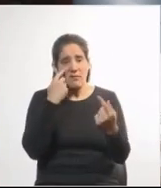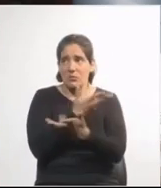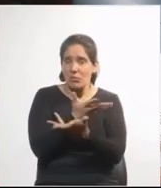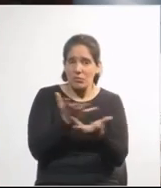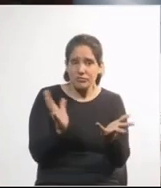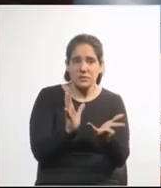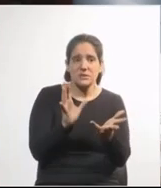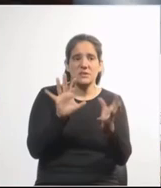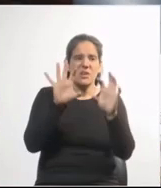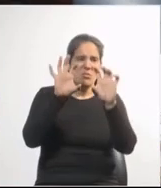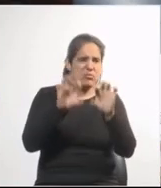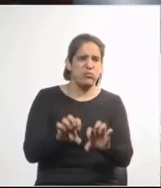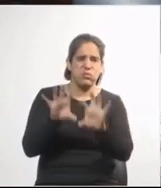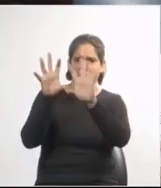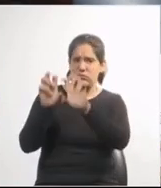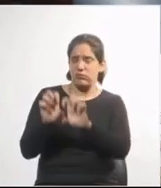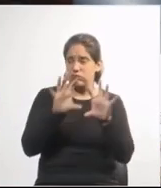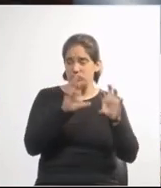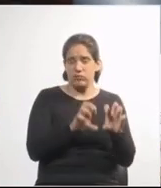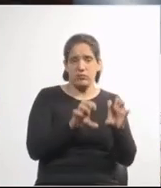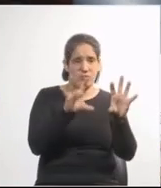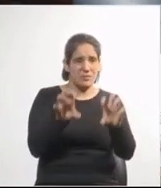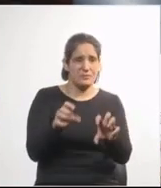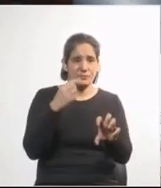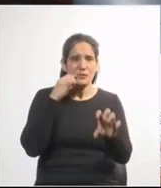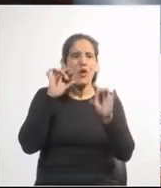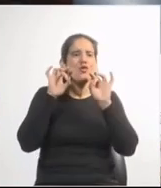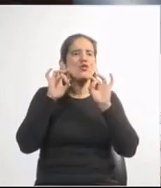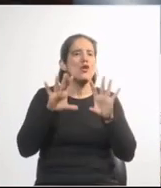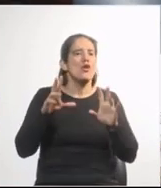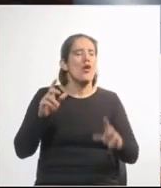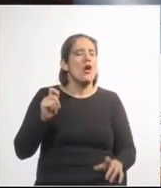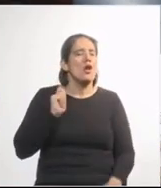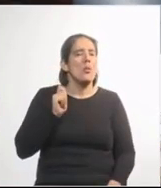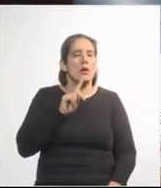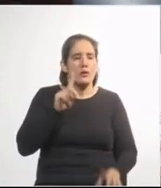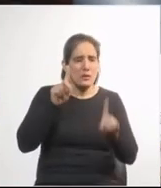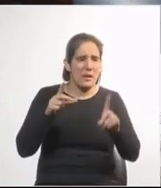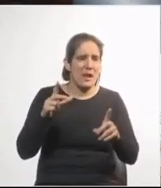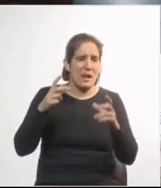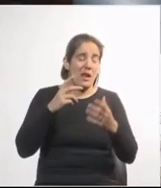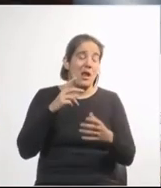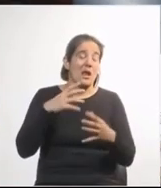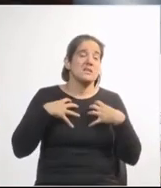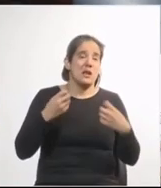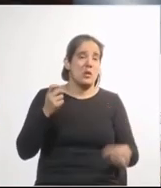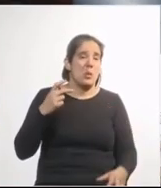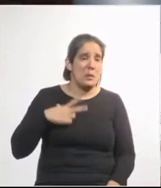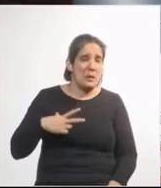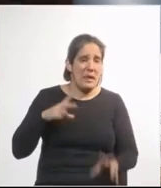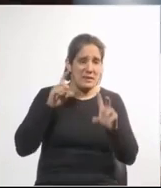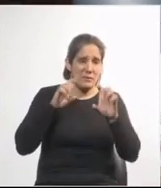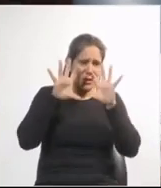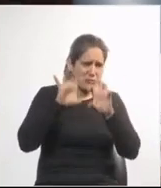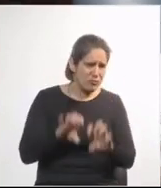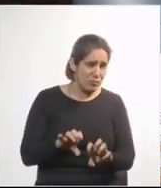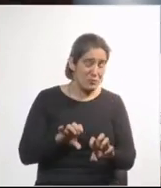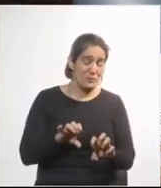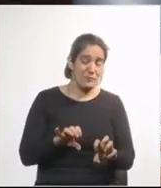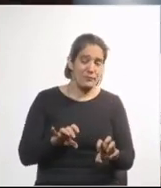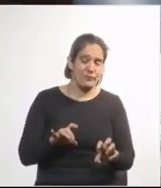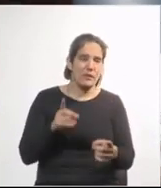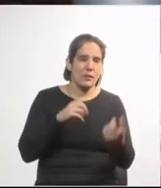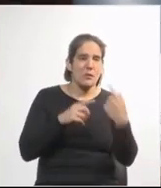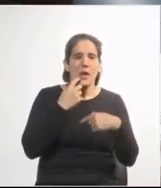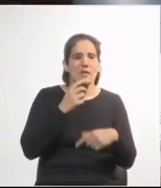que los déficits asistenciales no están solo en el prestador público. No obstante, me voy a referir al tema